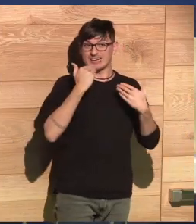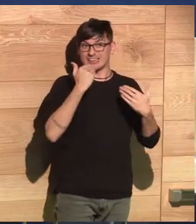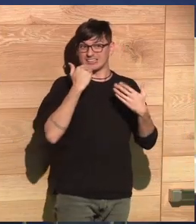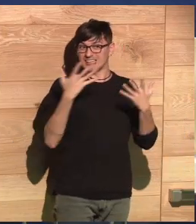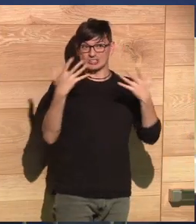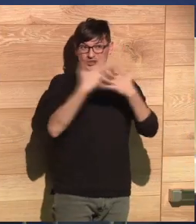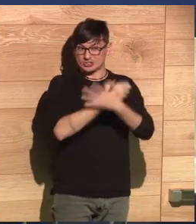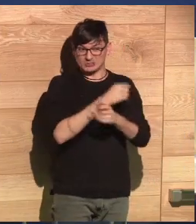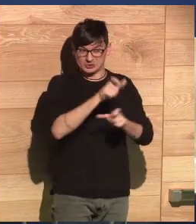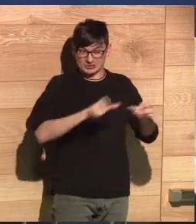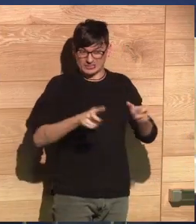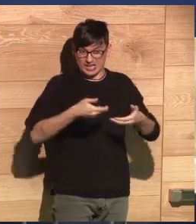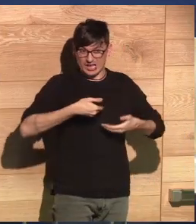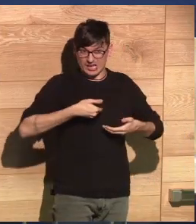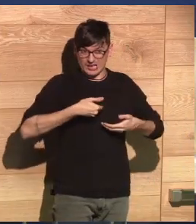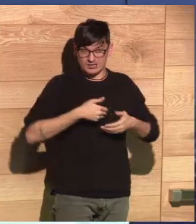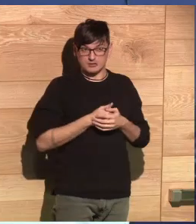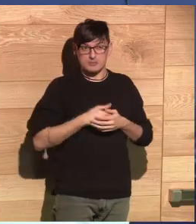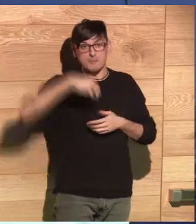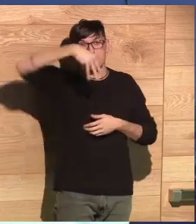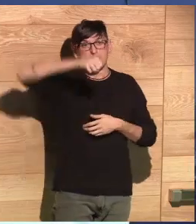a todo el que nos ha ayudado, porque como dice Mario,